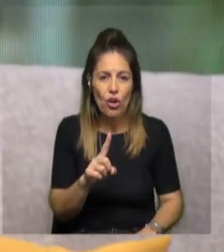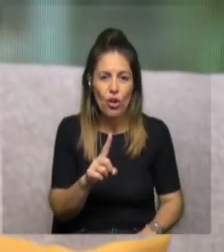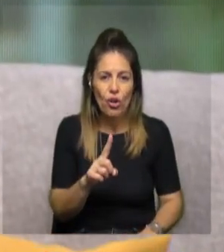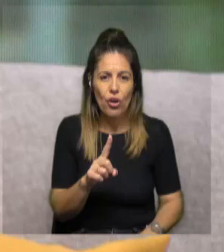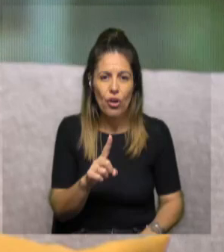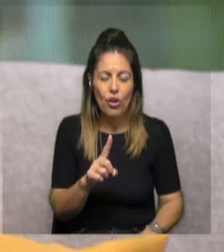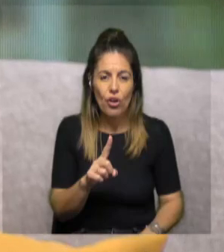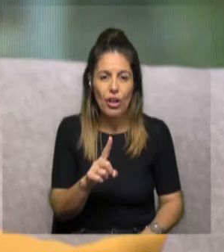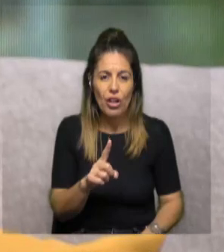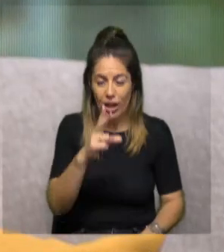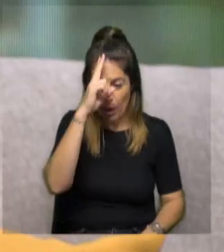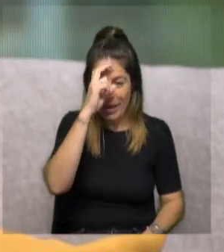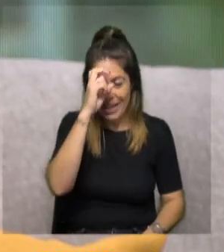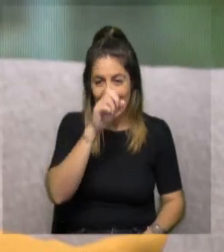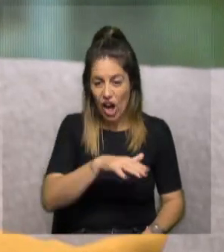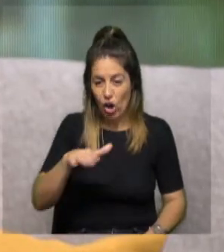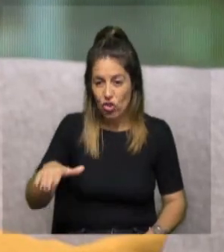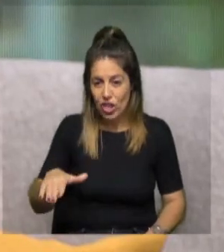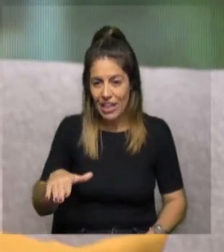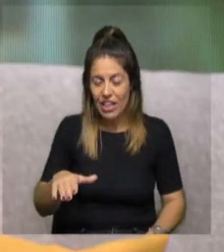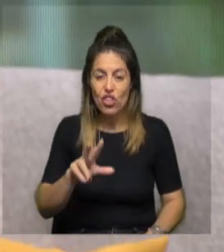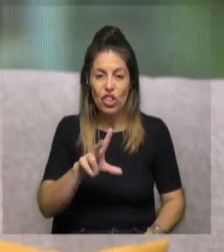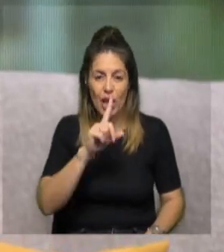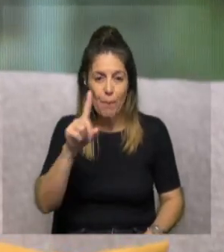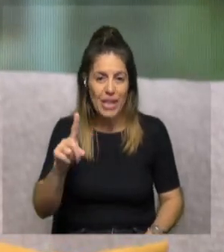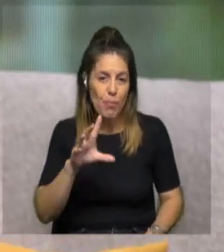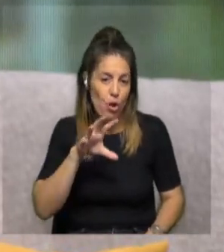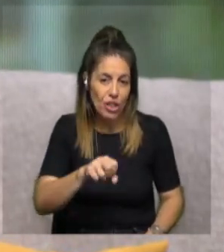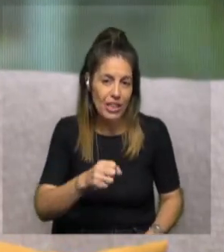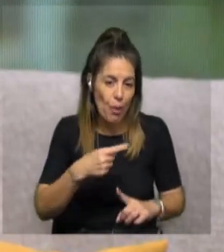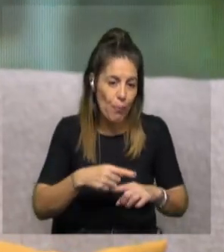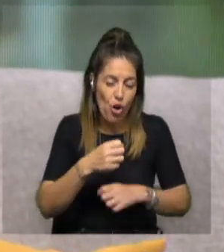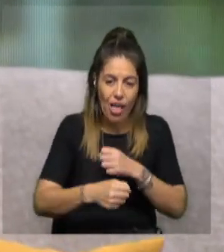3.000 mordidas por año. Y que no son todas. Y que no son.